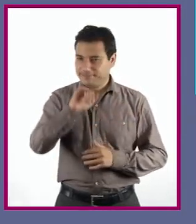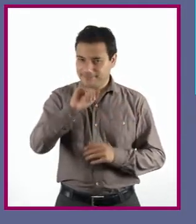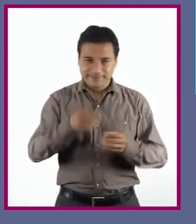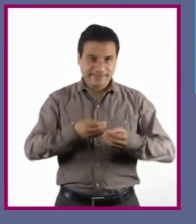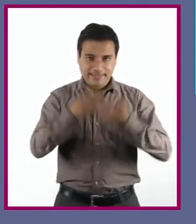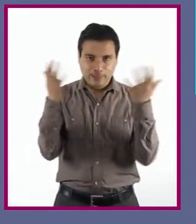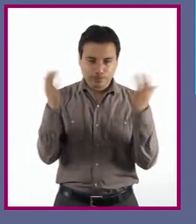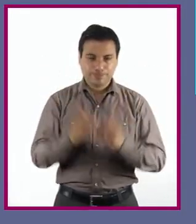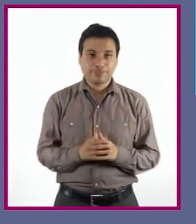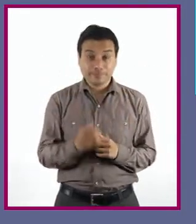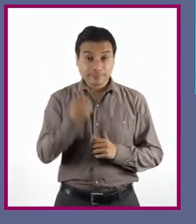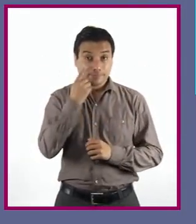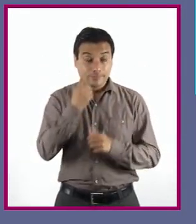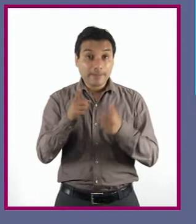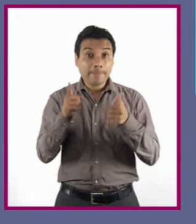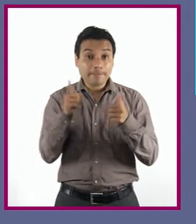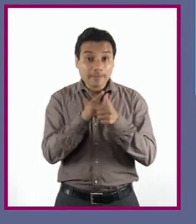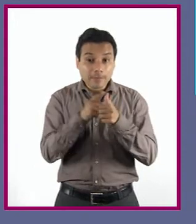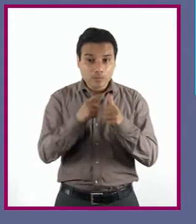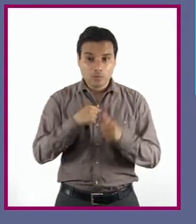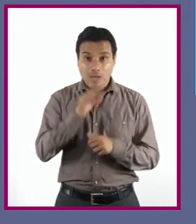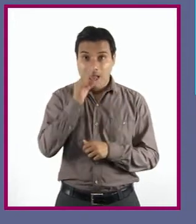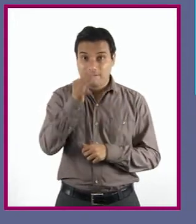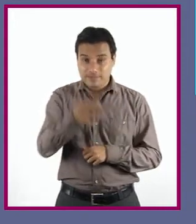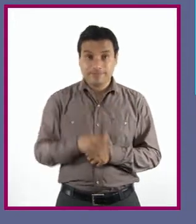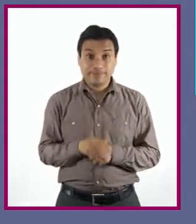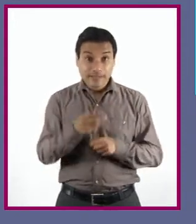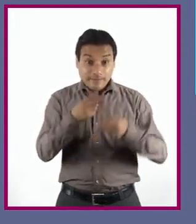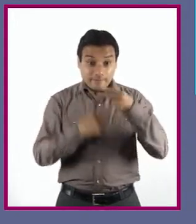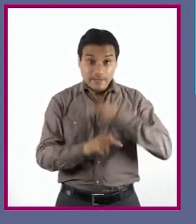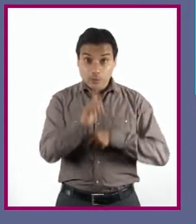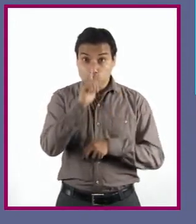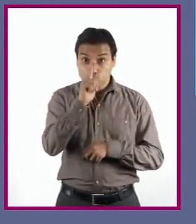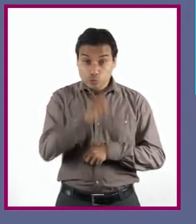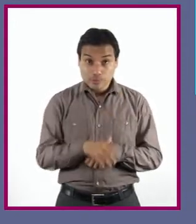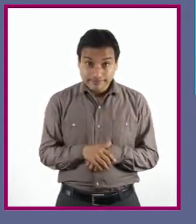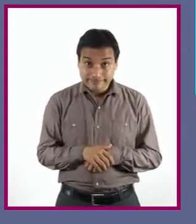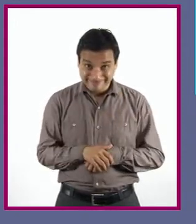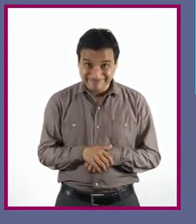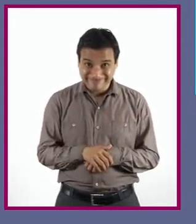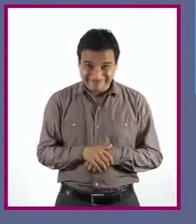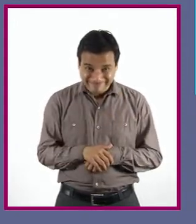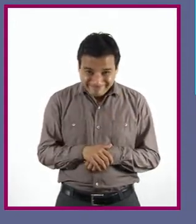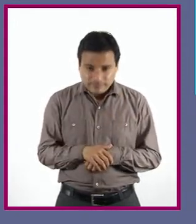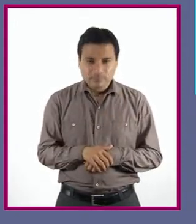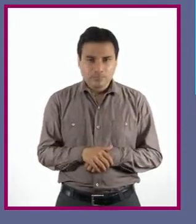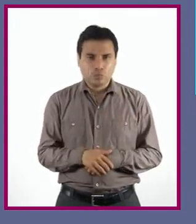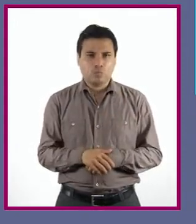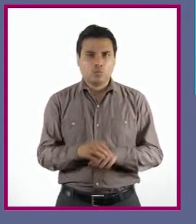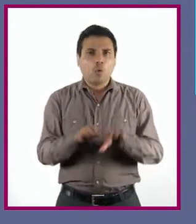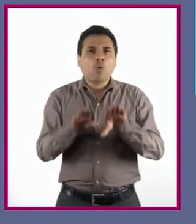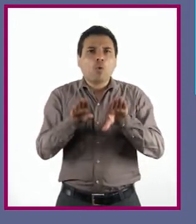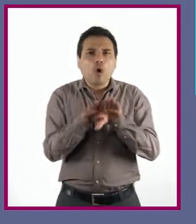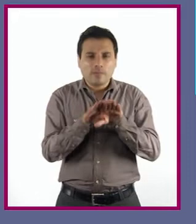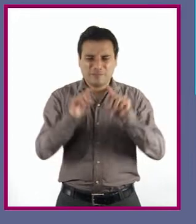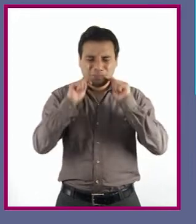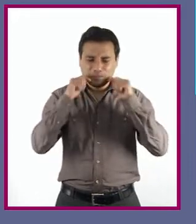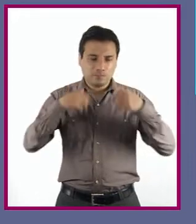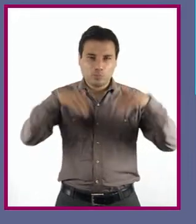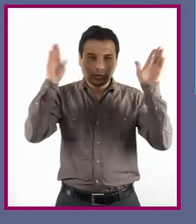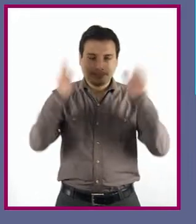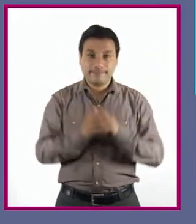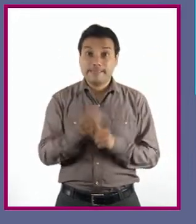Electra. Pero primero debemos saber que para generar electricidad, independientemente de qué la origine, se necesitan